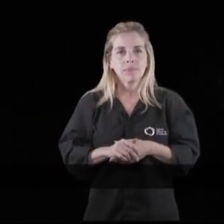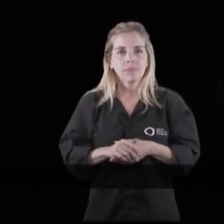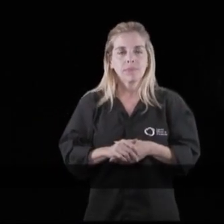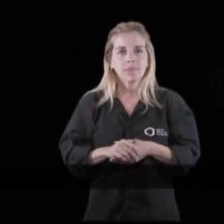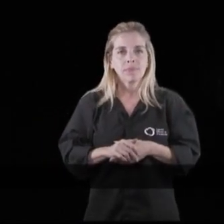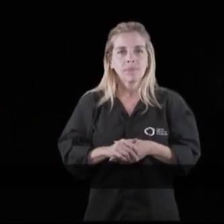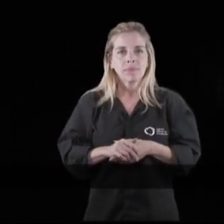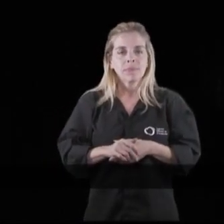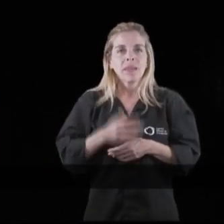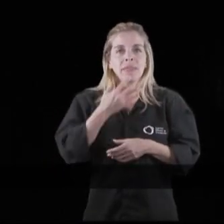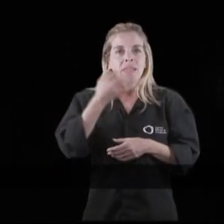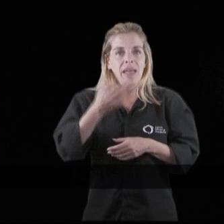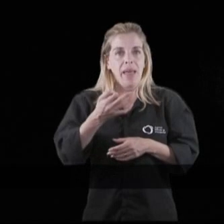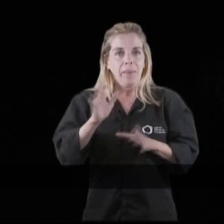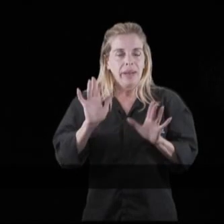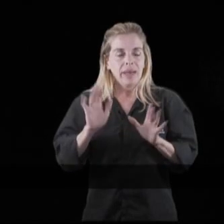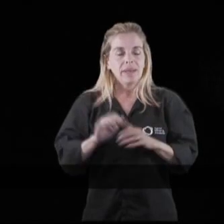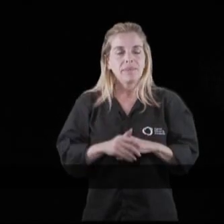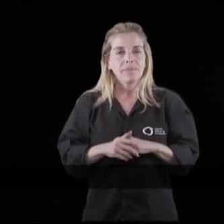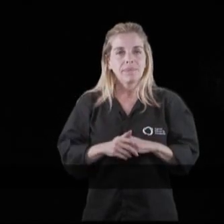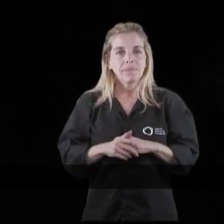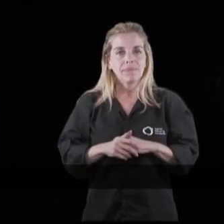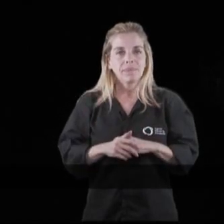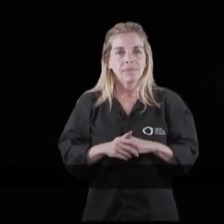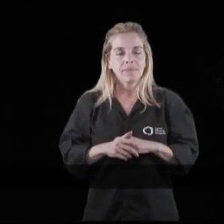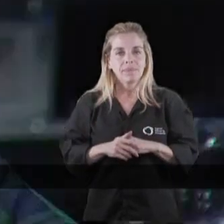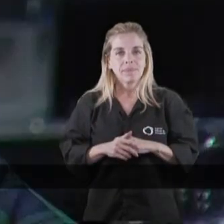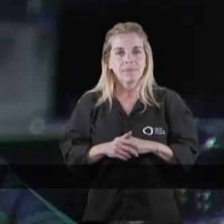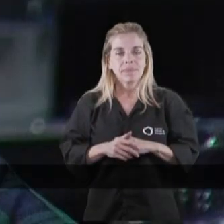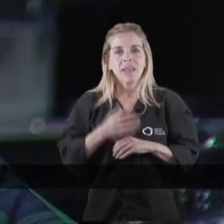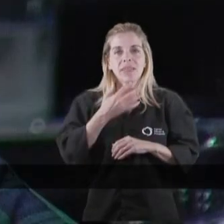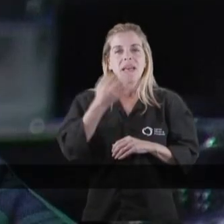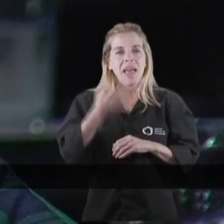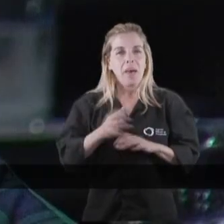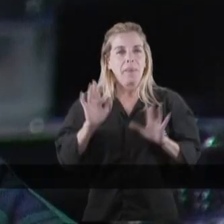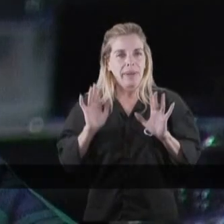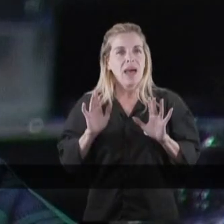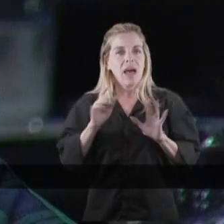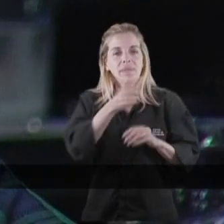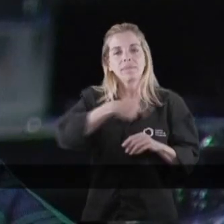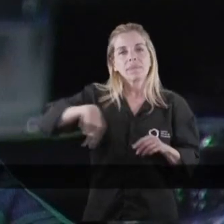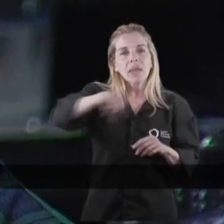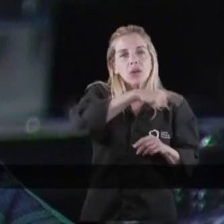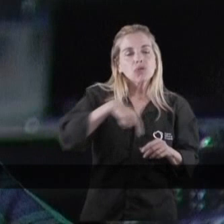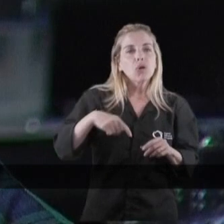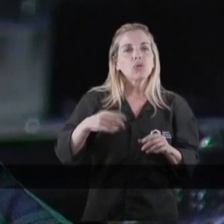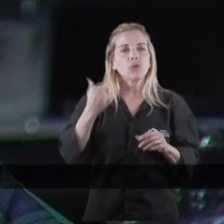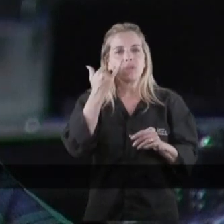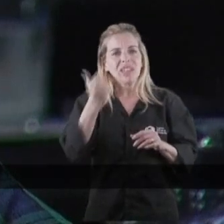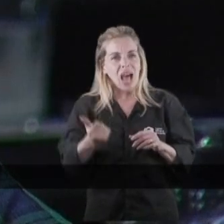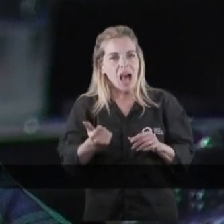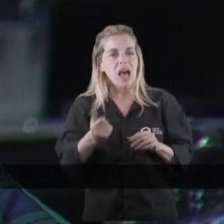Y bien es cierto que nosotros nos hemos impuesto